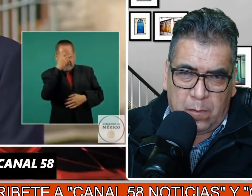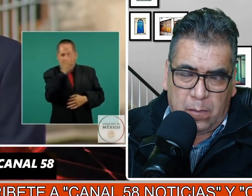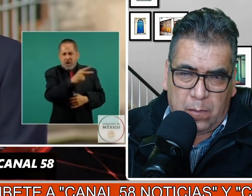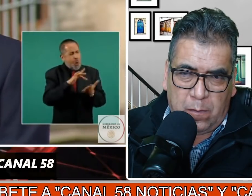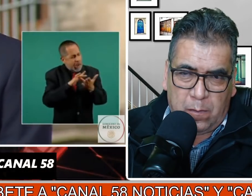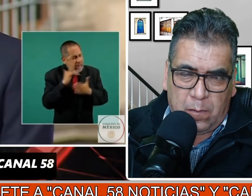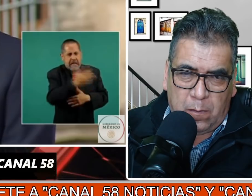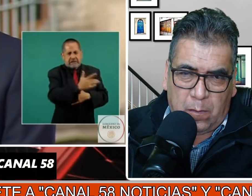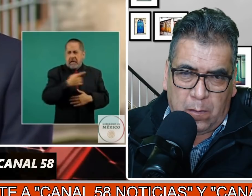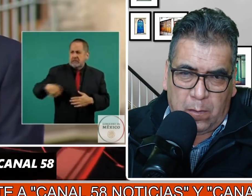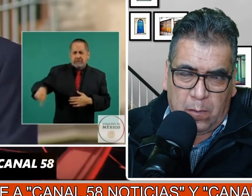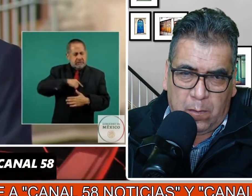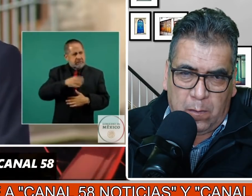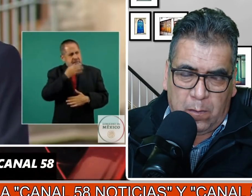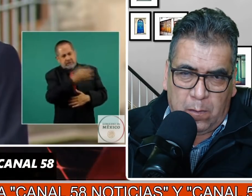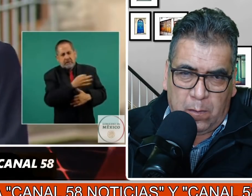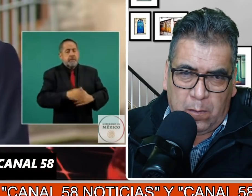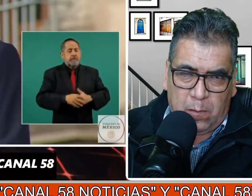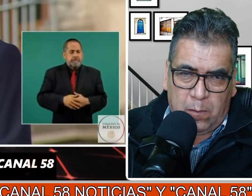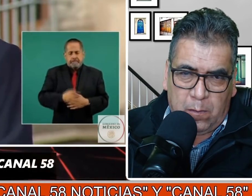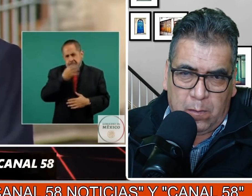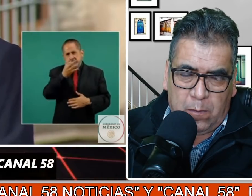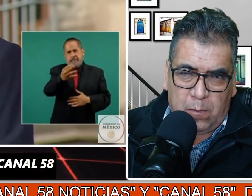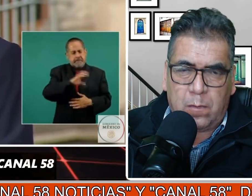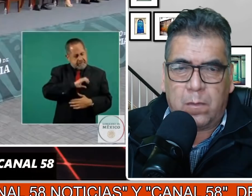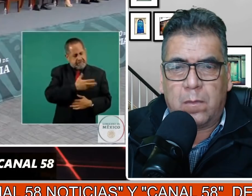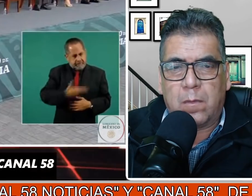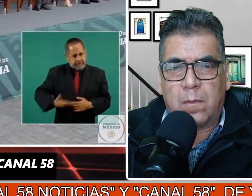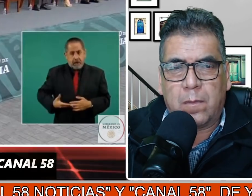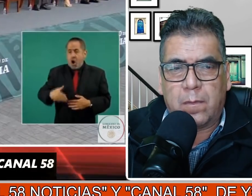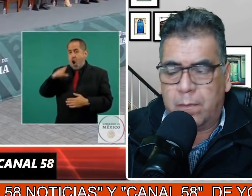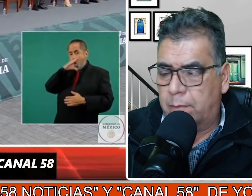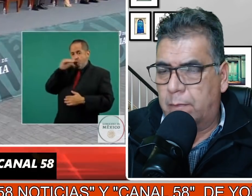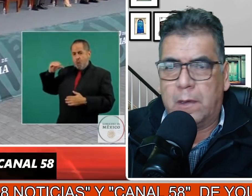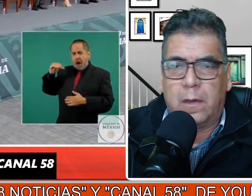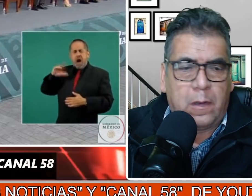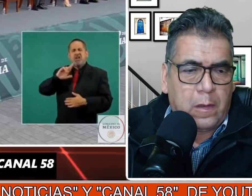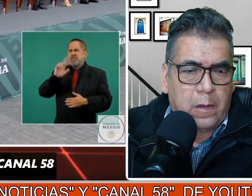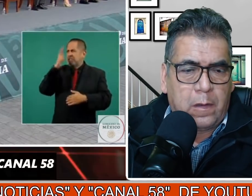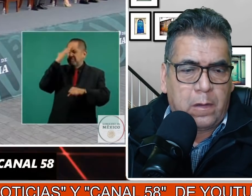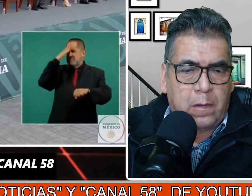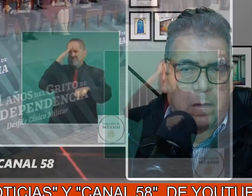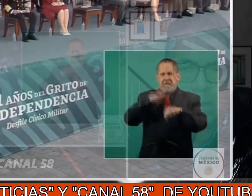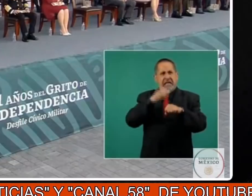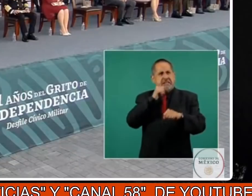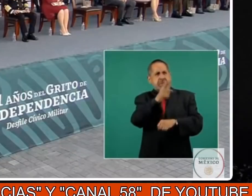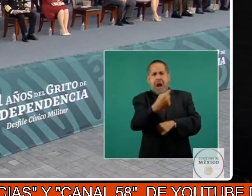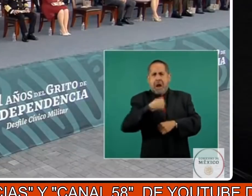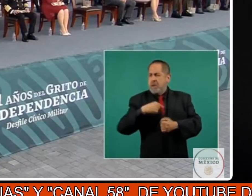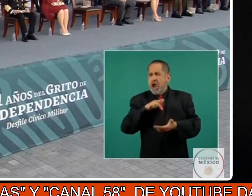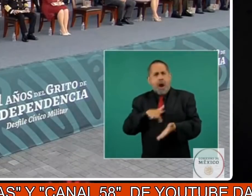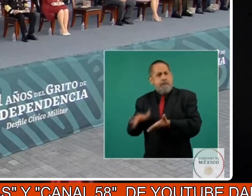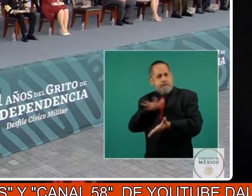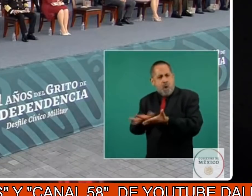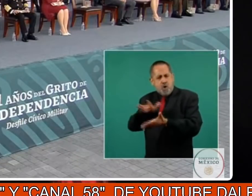profundo permítame decirle querido presidente que Cuba recordará siempre sus expresiones de apoyo su permanente